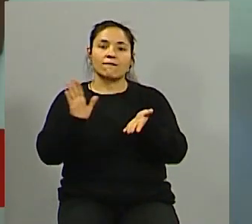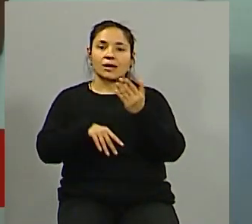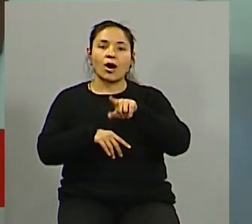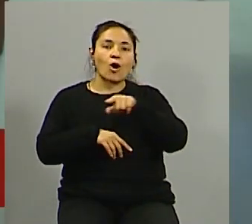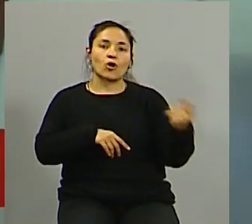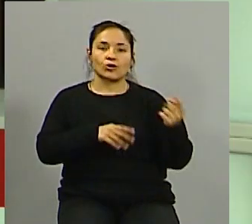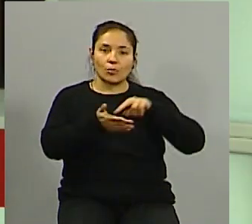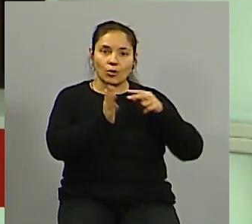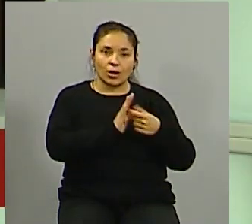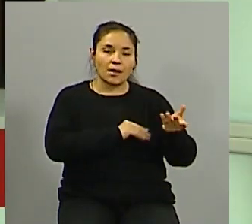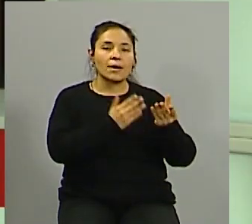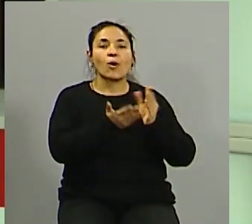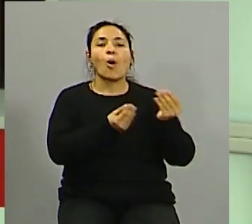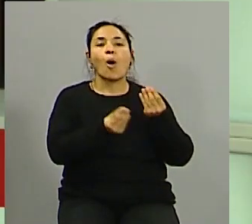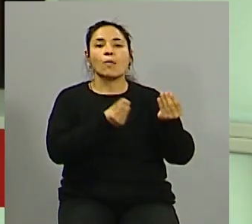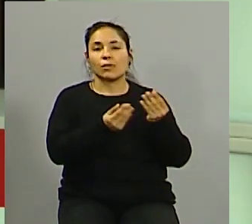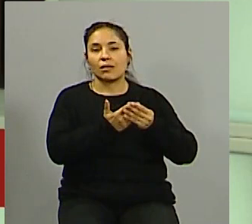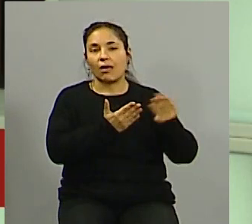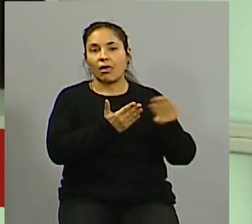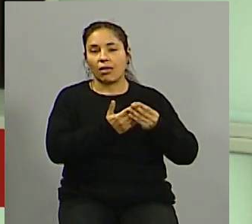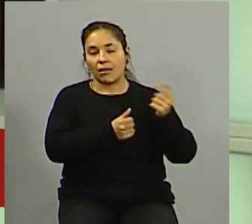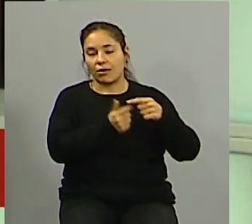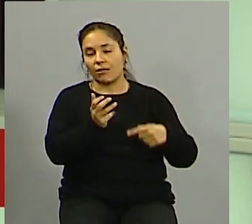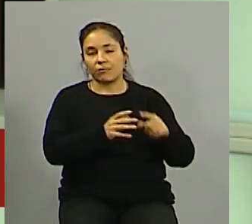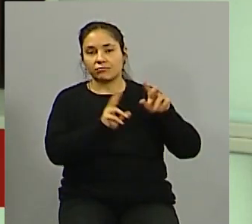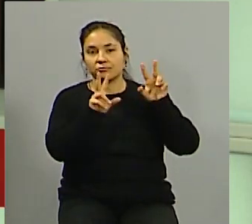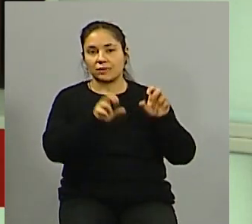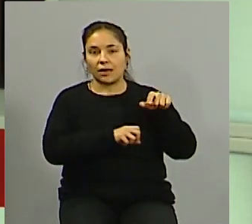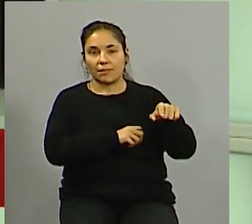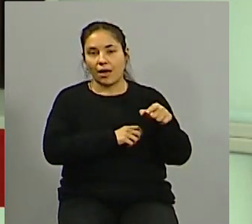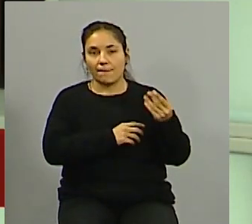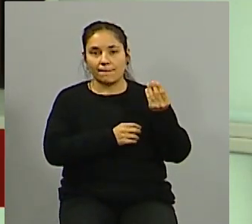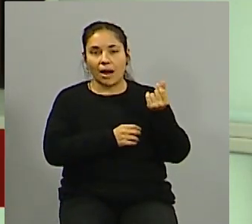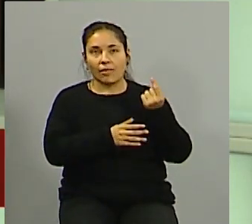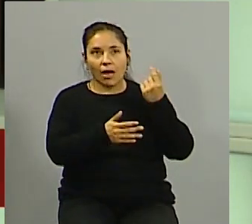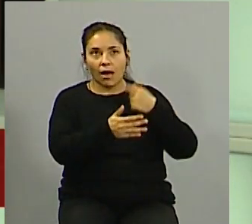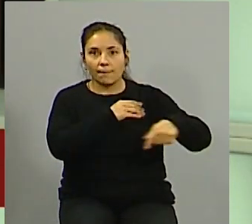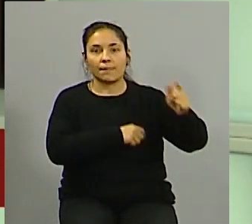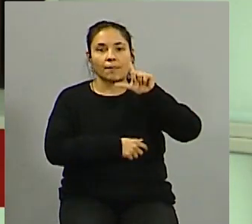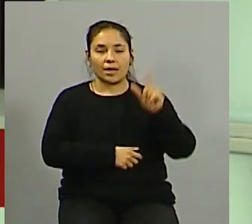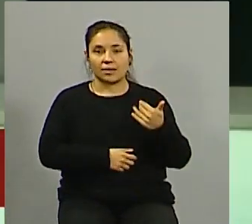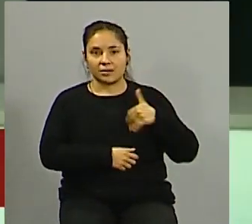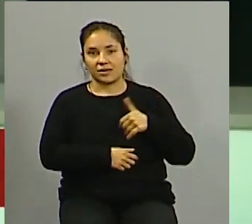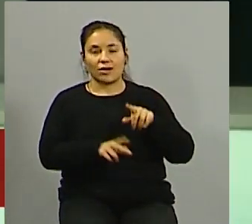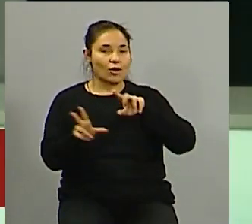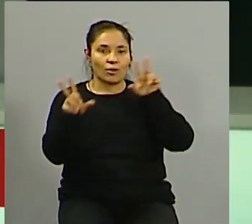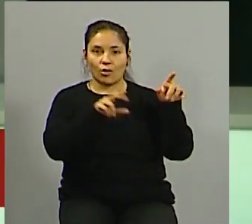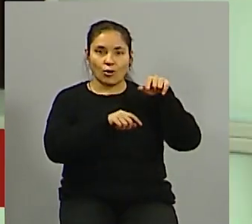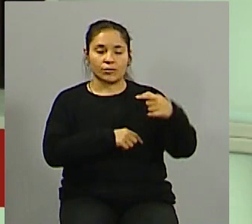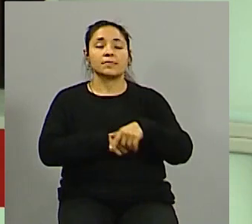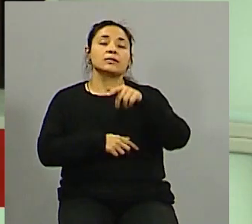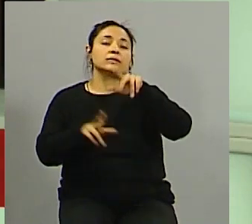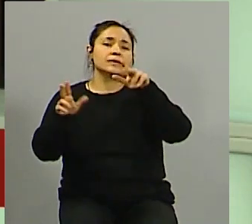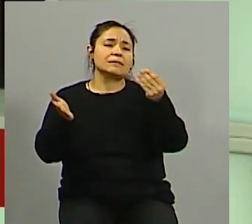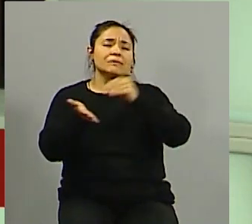duda es muy interesante. Vamos a seguir hablando de moratoria, pero hay otra parte que la vamos a conversar con vos, Carlos, después de la pausa,